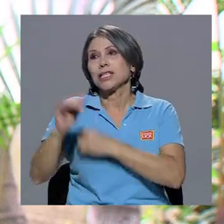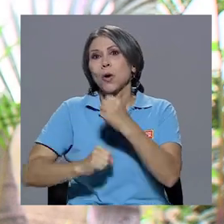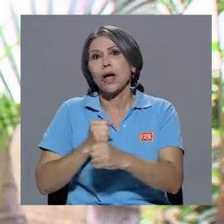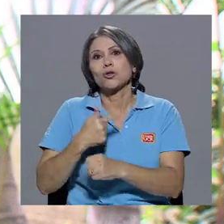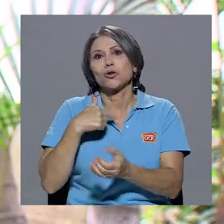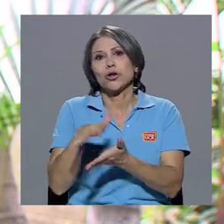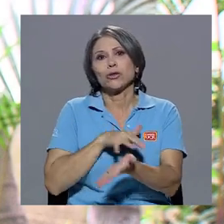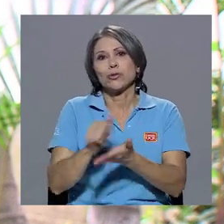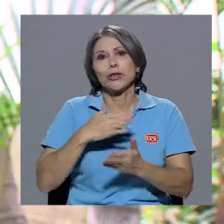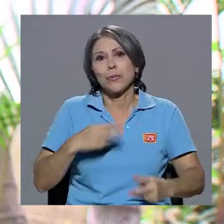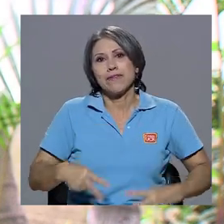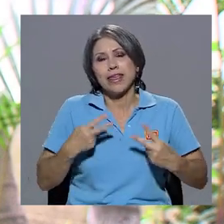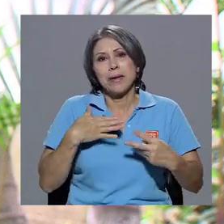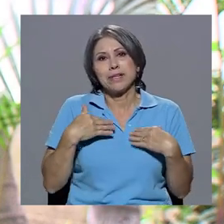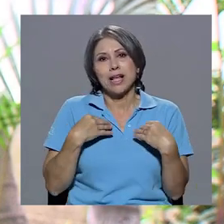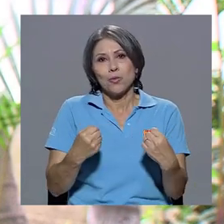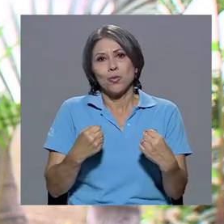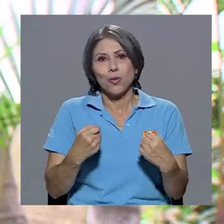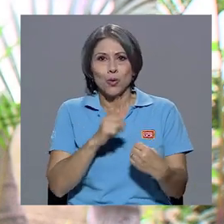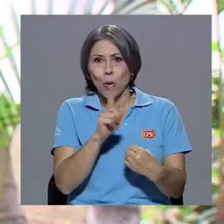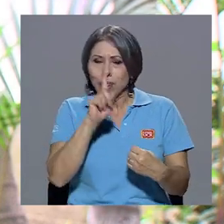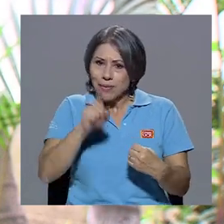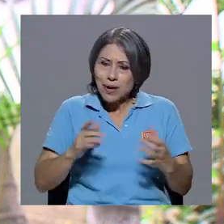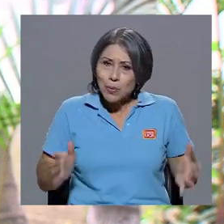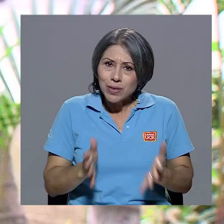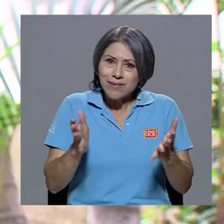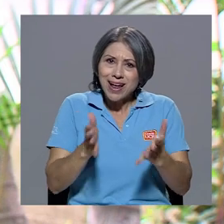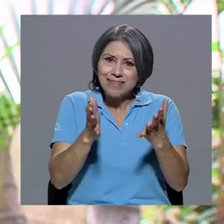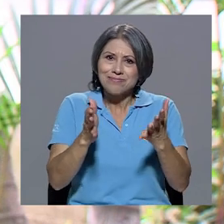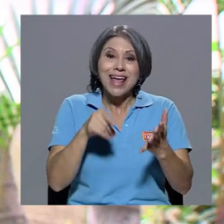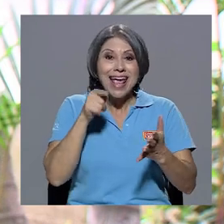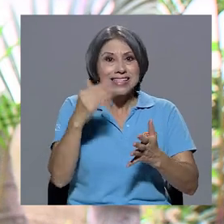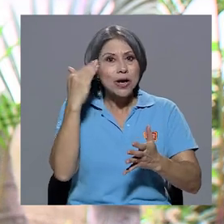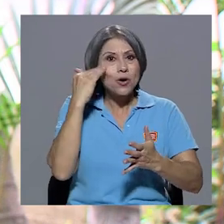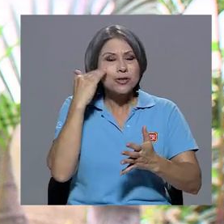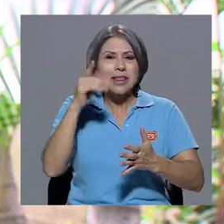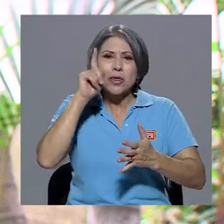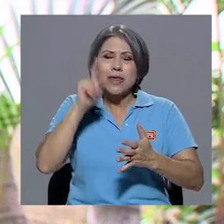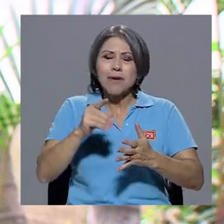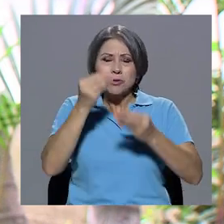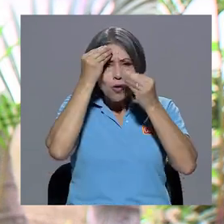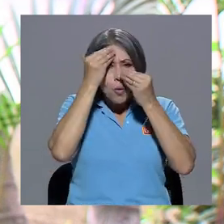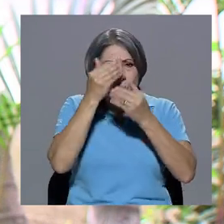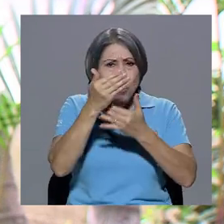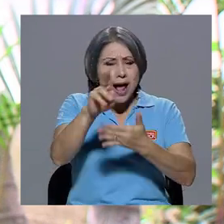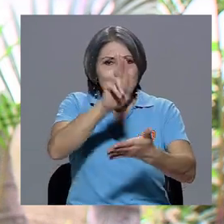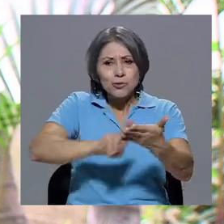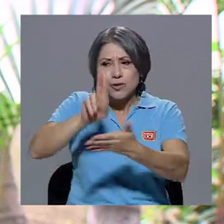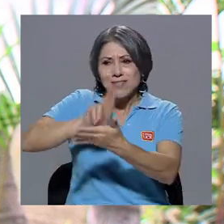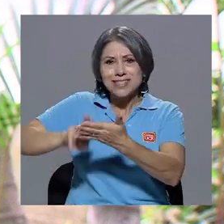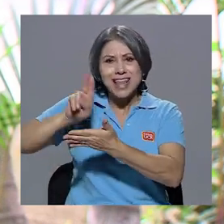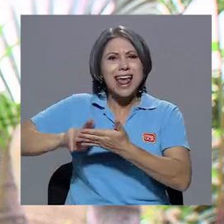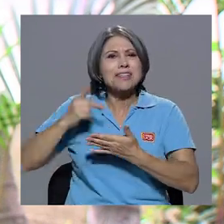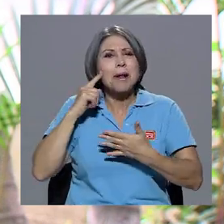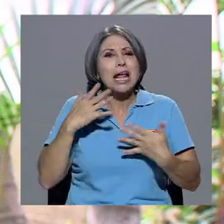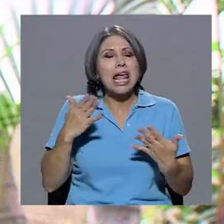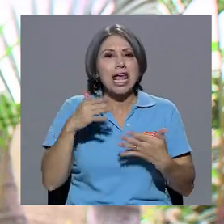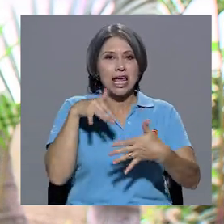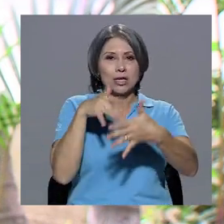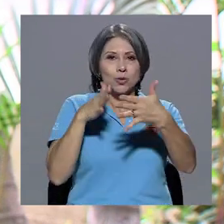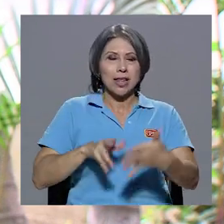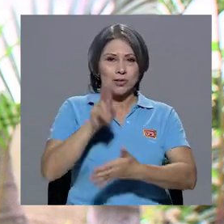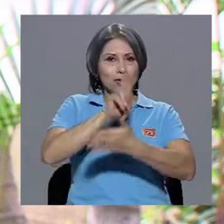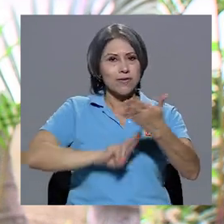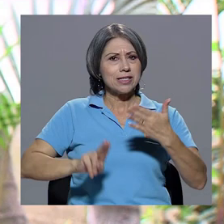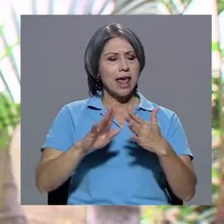destruyendo mi vida y destruyendo mi salud, sino cultivándola. Entonces tratamos de llevar este conocimiento de primera mano a las universidades para que los estudiantes universitarios